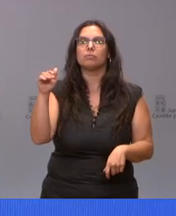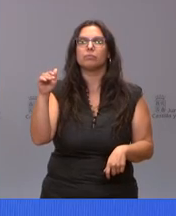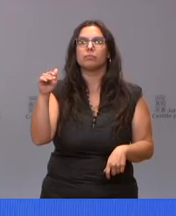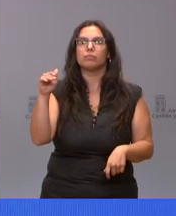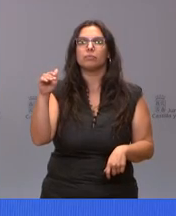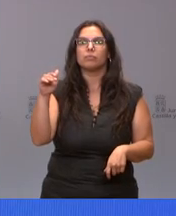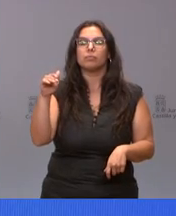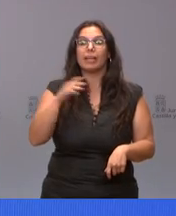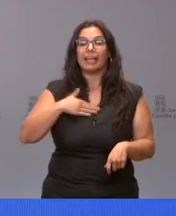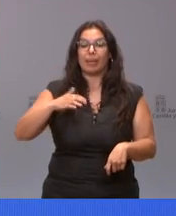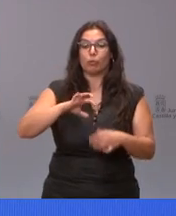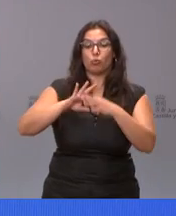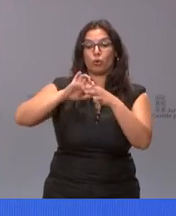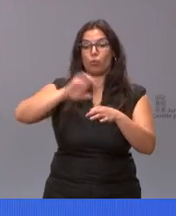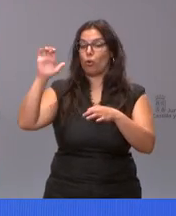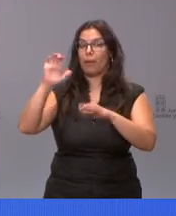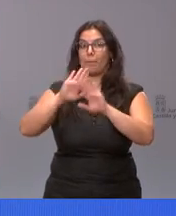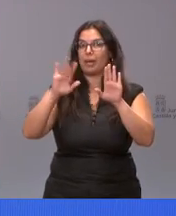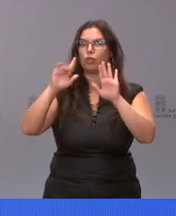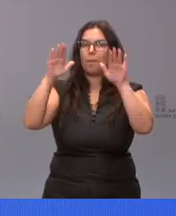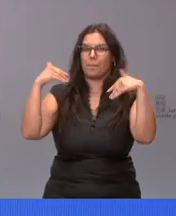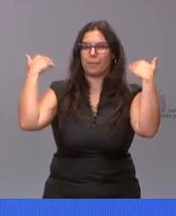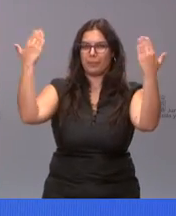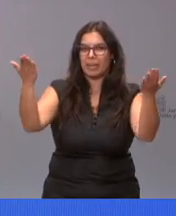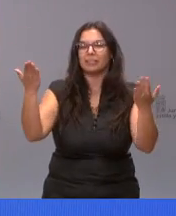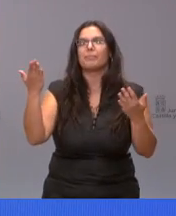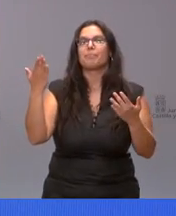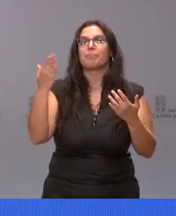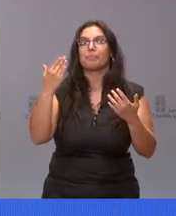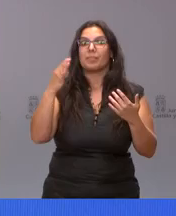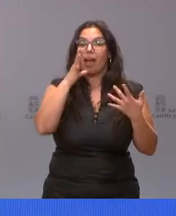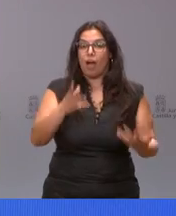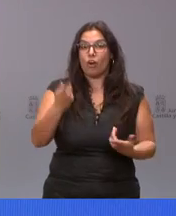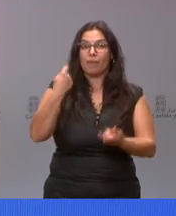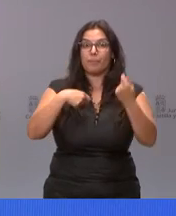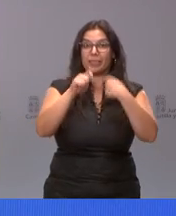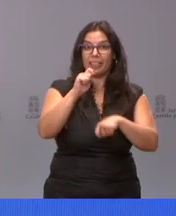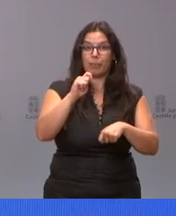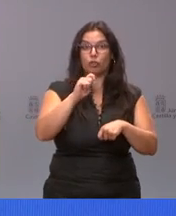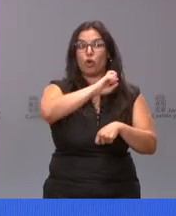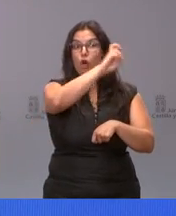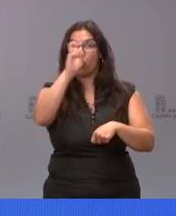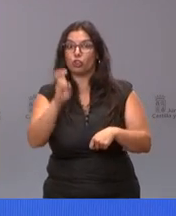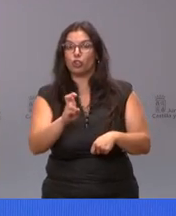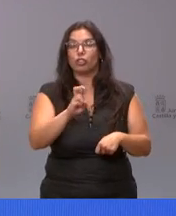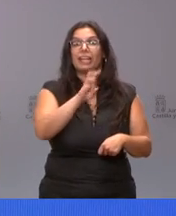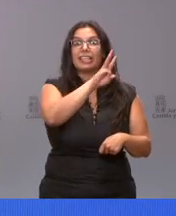fuera de la Unión Europea, del 30% actual a 5 puntos al